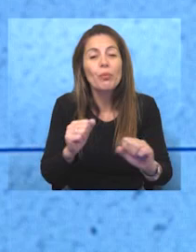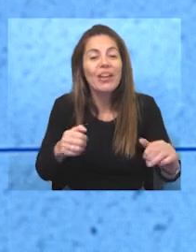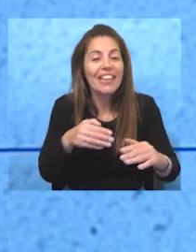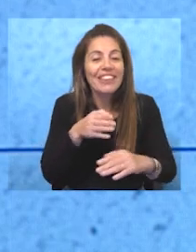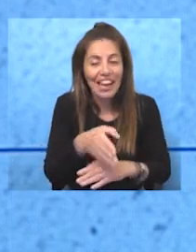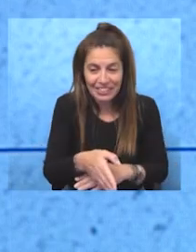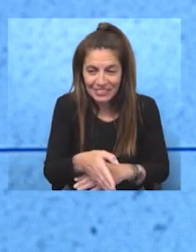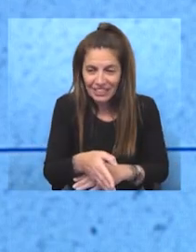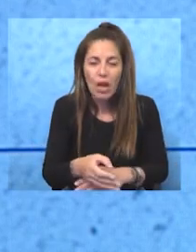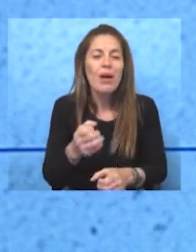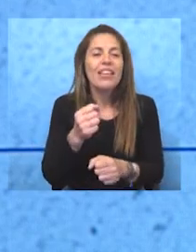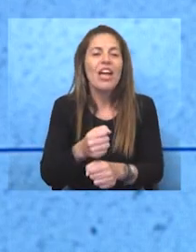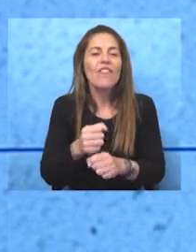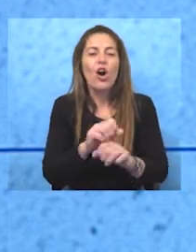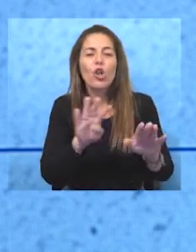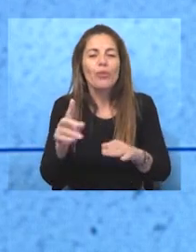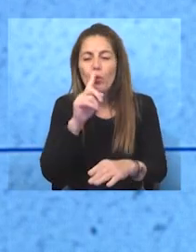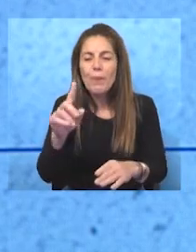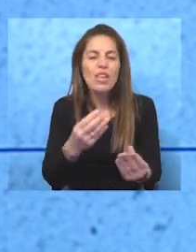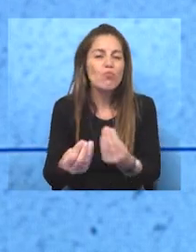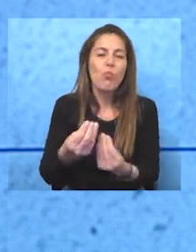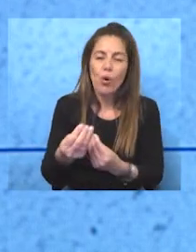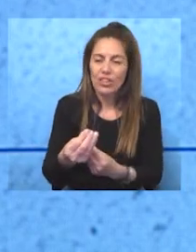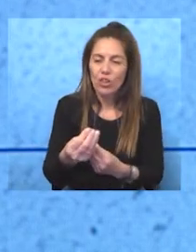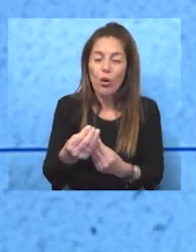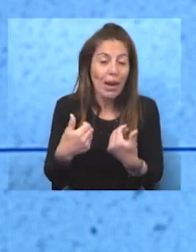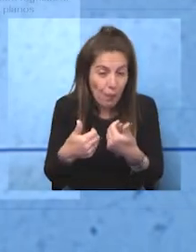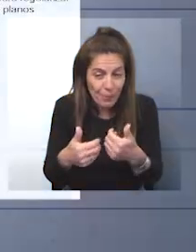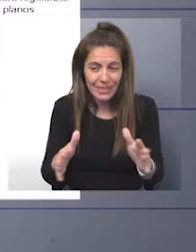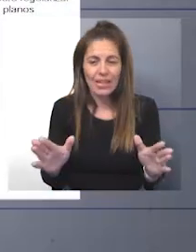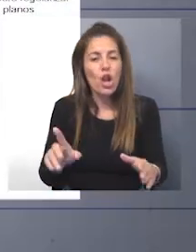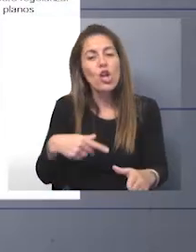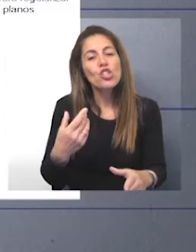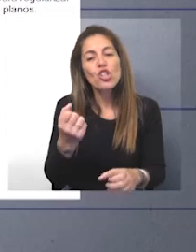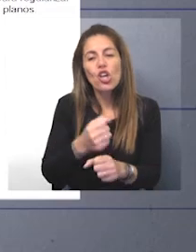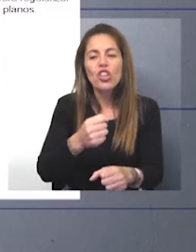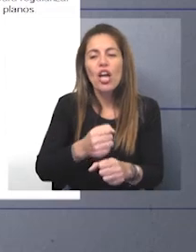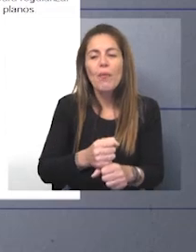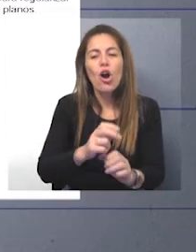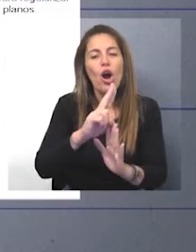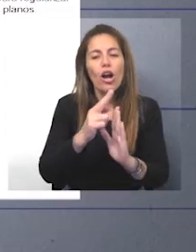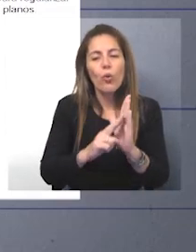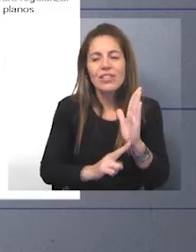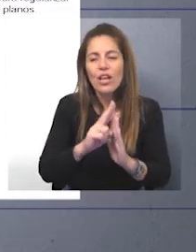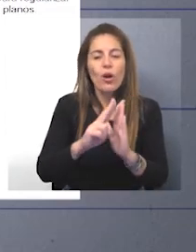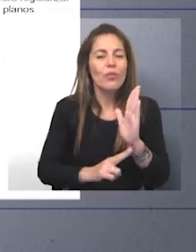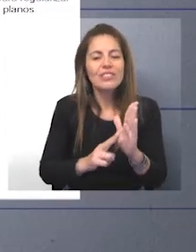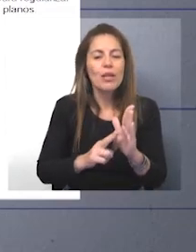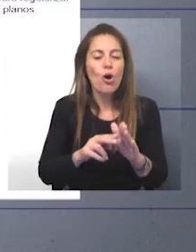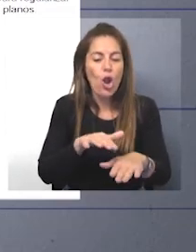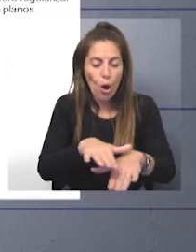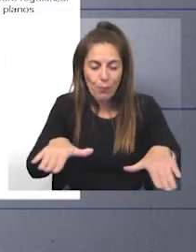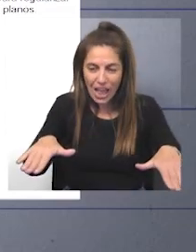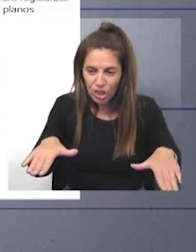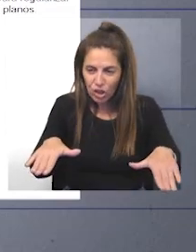después tener trabajo 999000 puestos ya ten eso eran de arranque los otro trabajo serán para regularizar cuando regulariz los planos